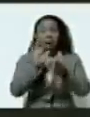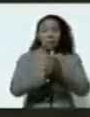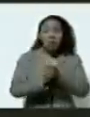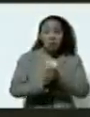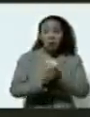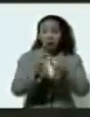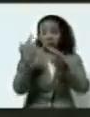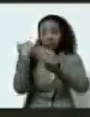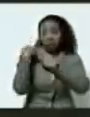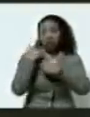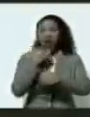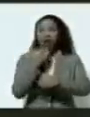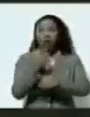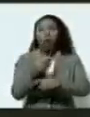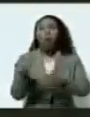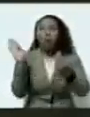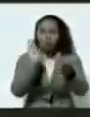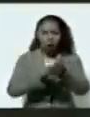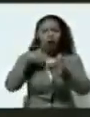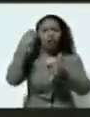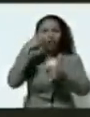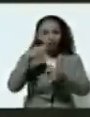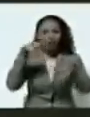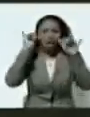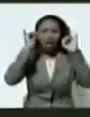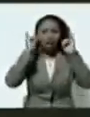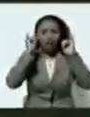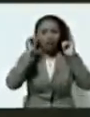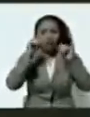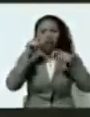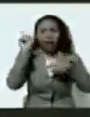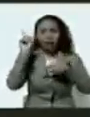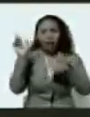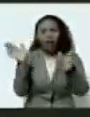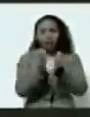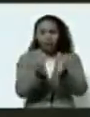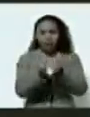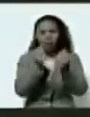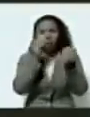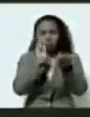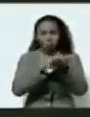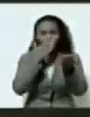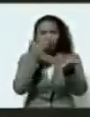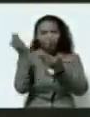se encarguen? Vuelve a poner el video de la fiesta, de la narcofiesta en Anaco. Vuelve a poner.